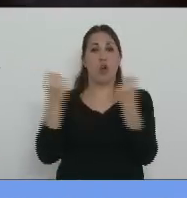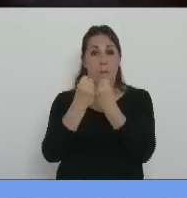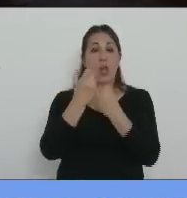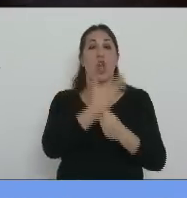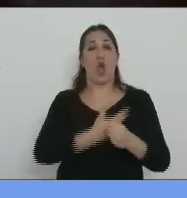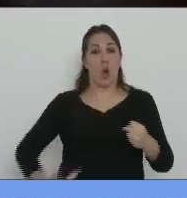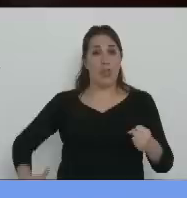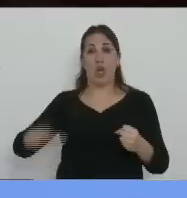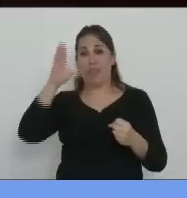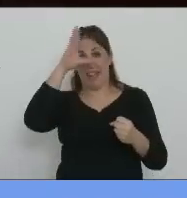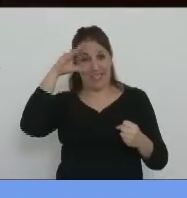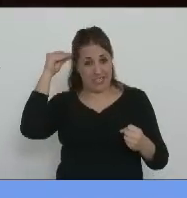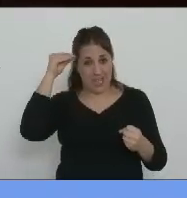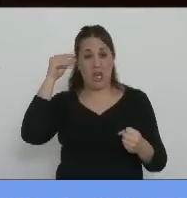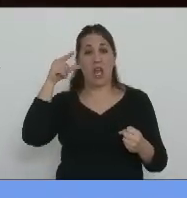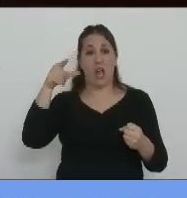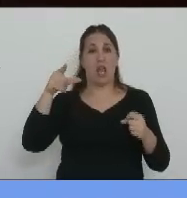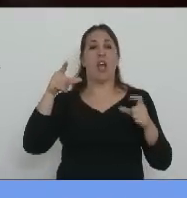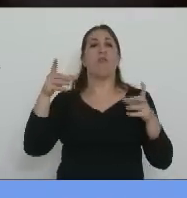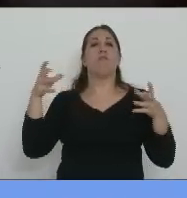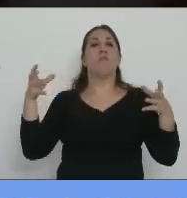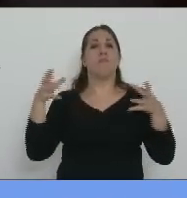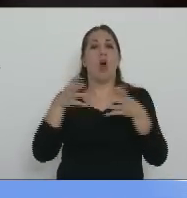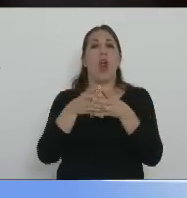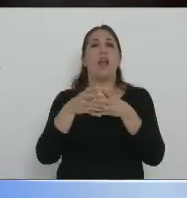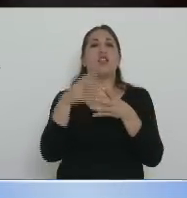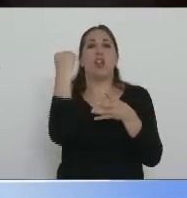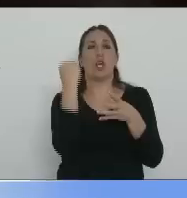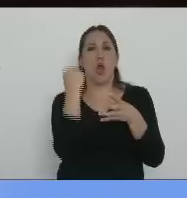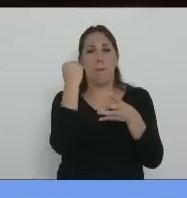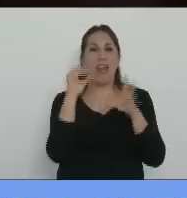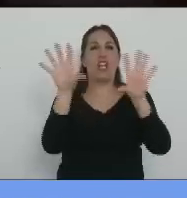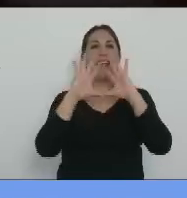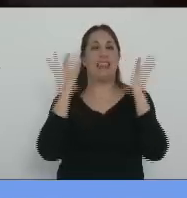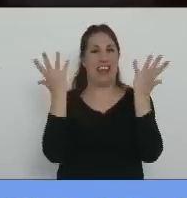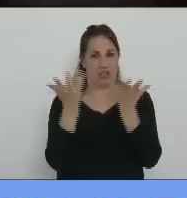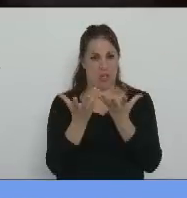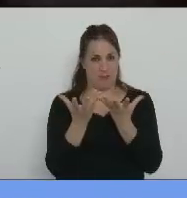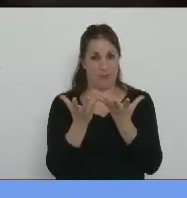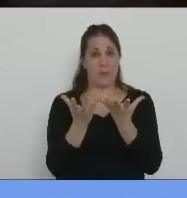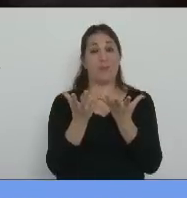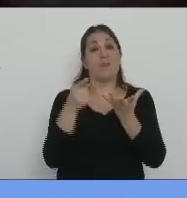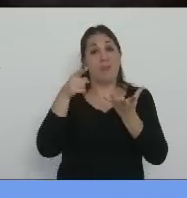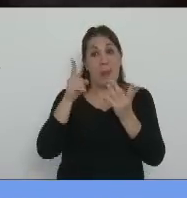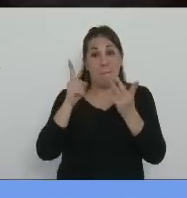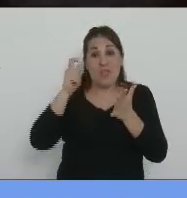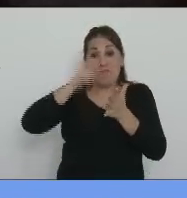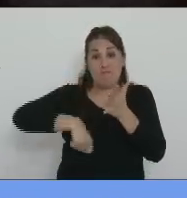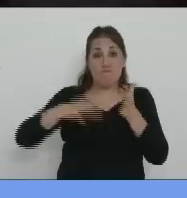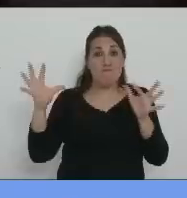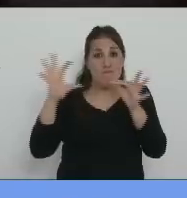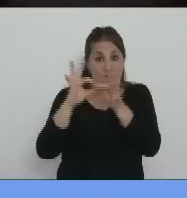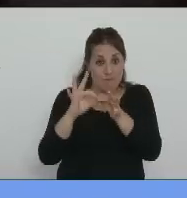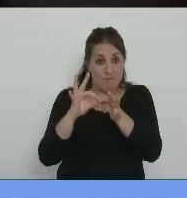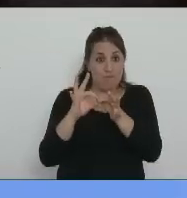ocde la organización económica internacional ese convenio preveía